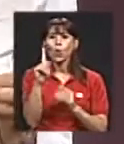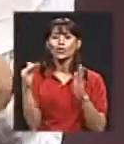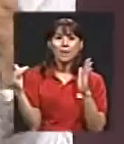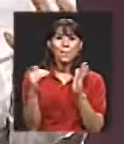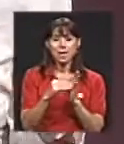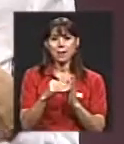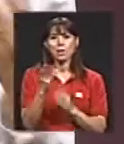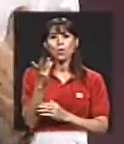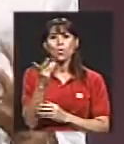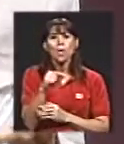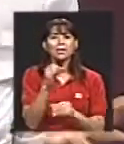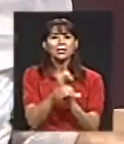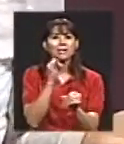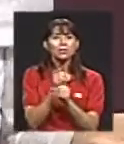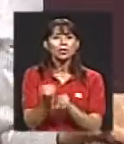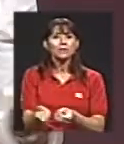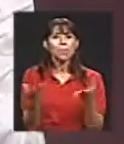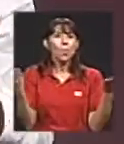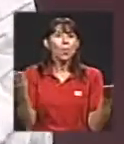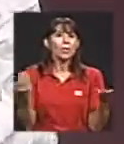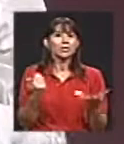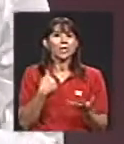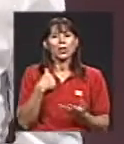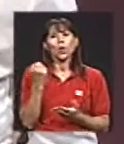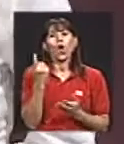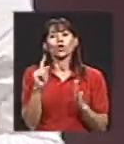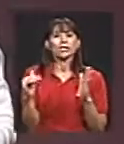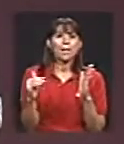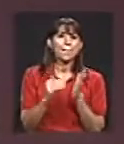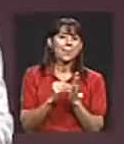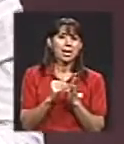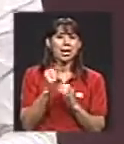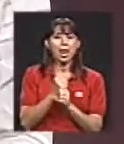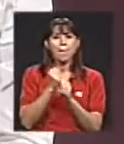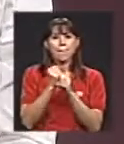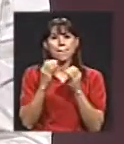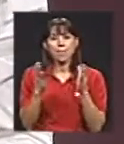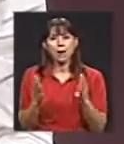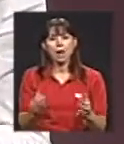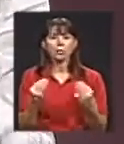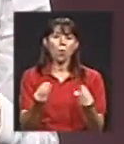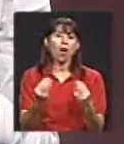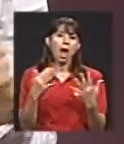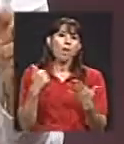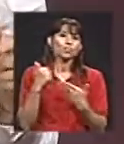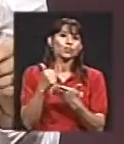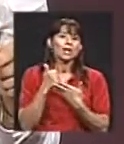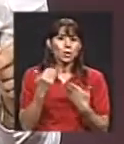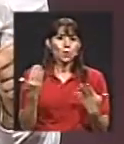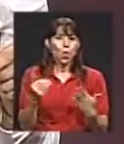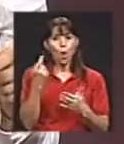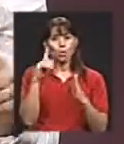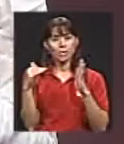públicas cuando divisaron los estrenamos en el empleado as auxilio 11 mil nuevas plazas cuidados y eso no es todo el